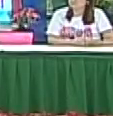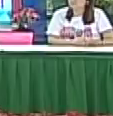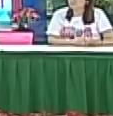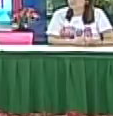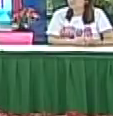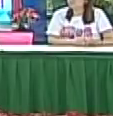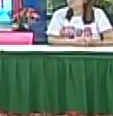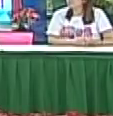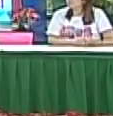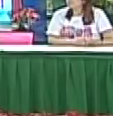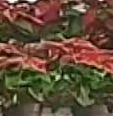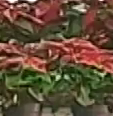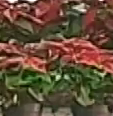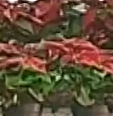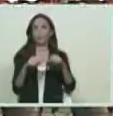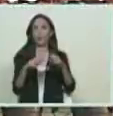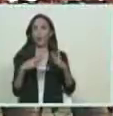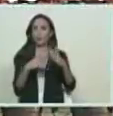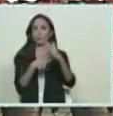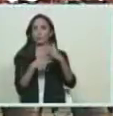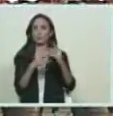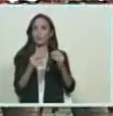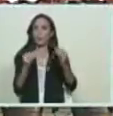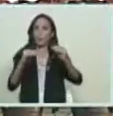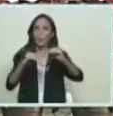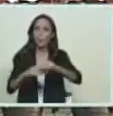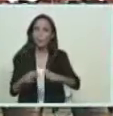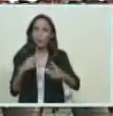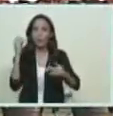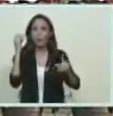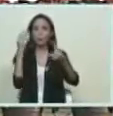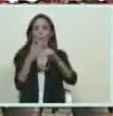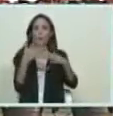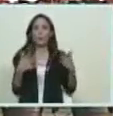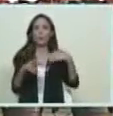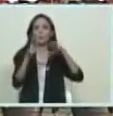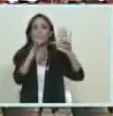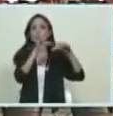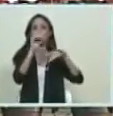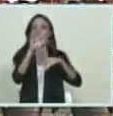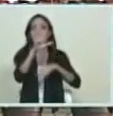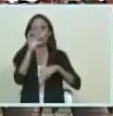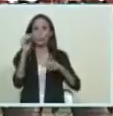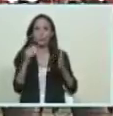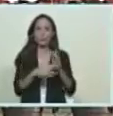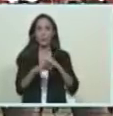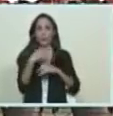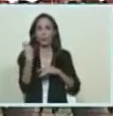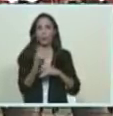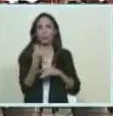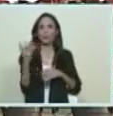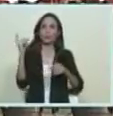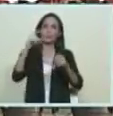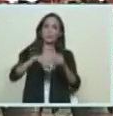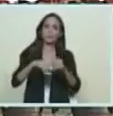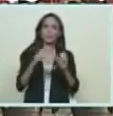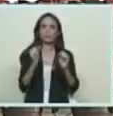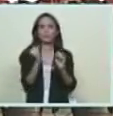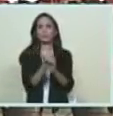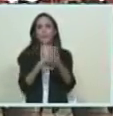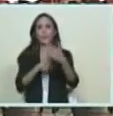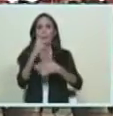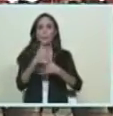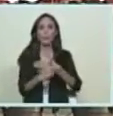Pero no nos podemos quedar ahí. Tenemos que llegar a la meta de 750 mil jóvenes.